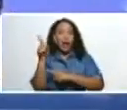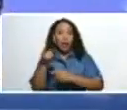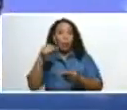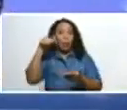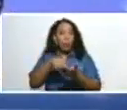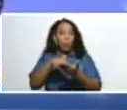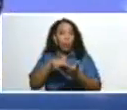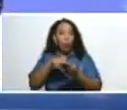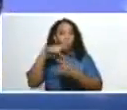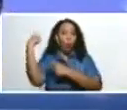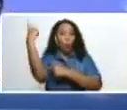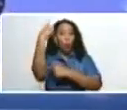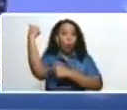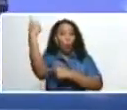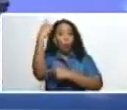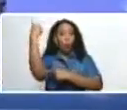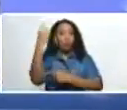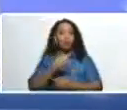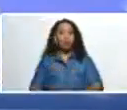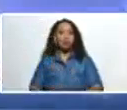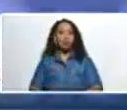porque sonaron.